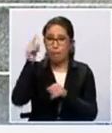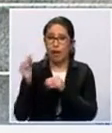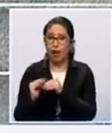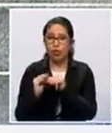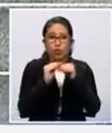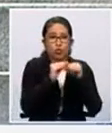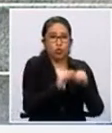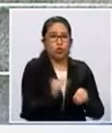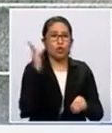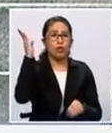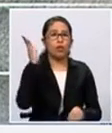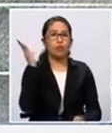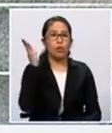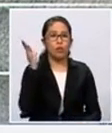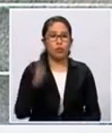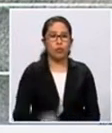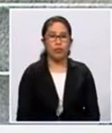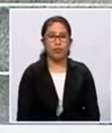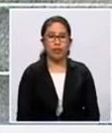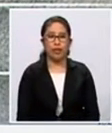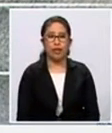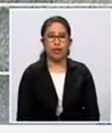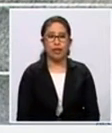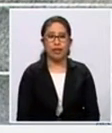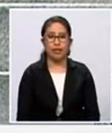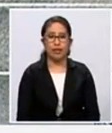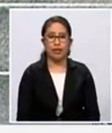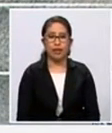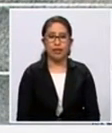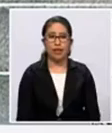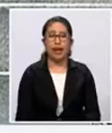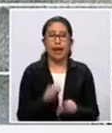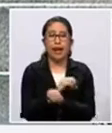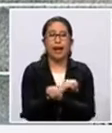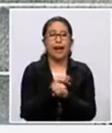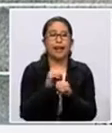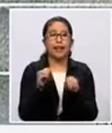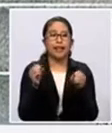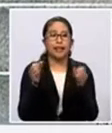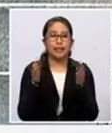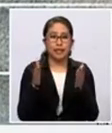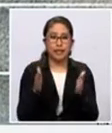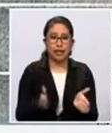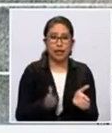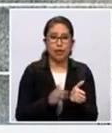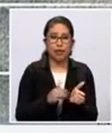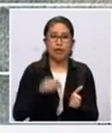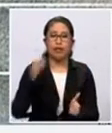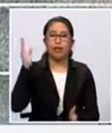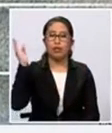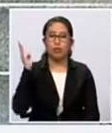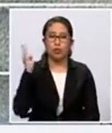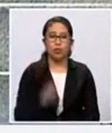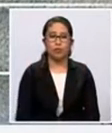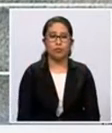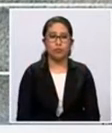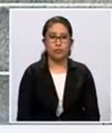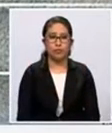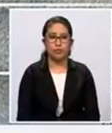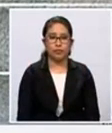tranquilidad del pueblo boliviano, nadie le regala un peso si uno no demuestra en qué lo va a gastar.